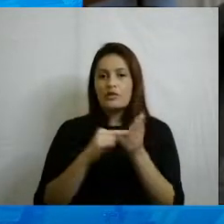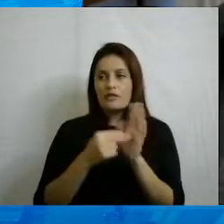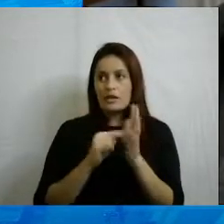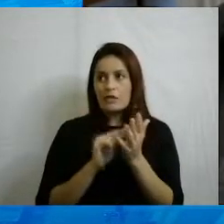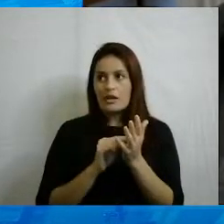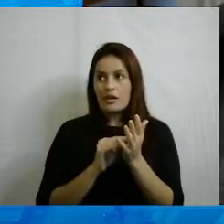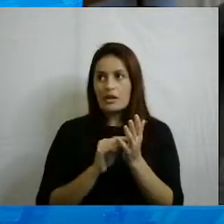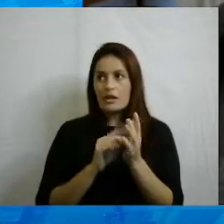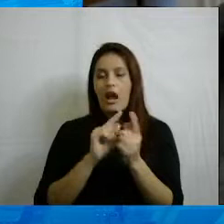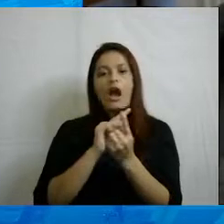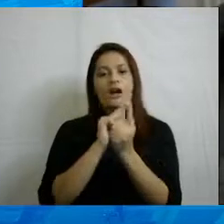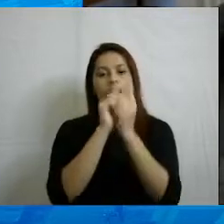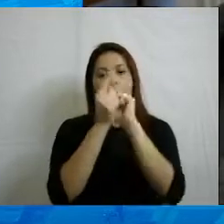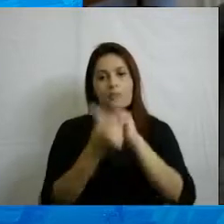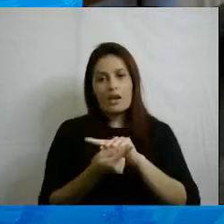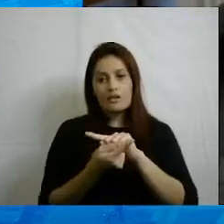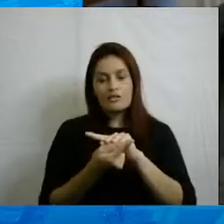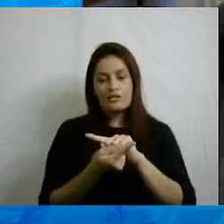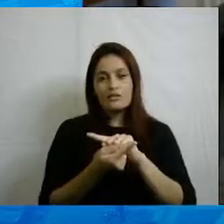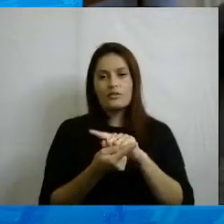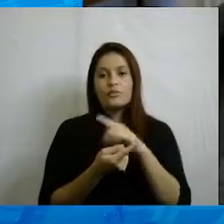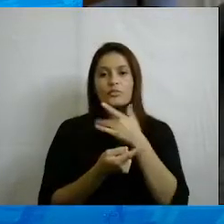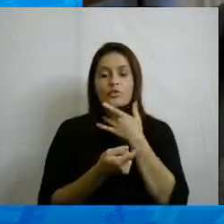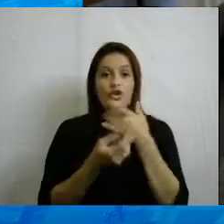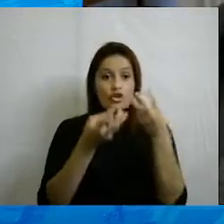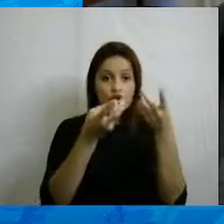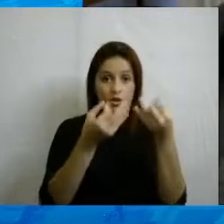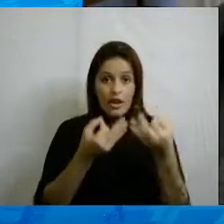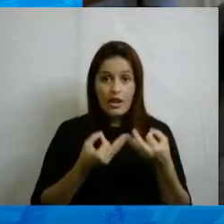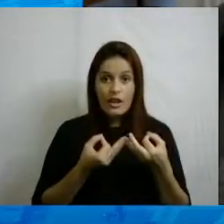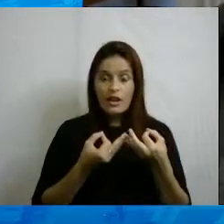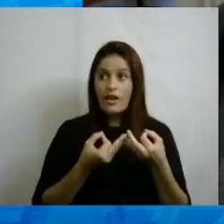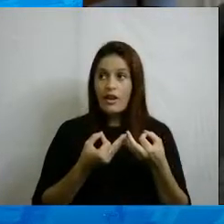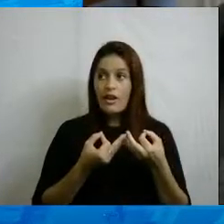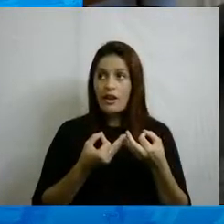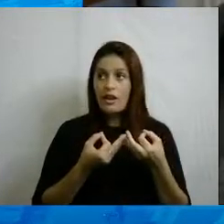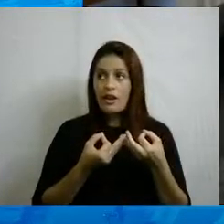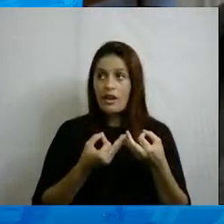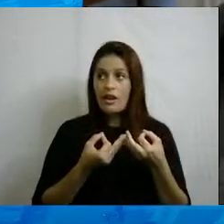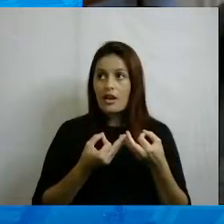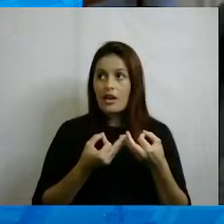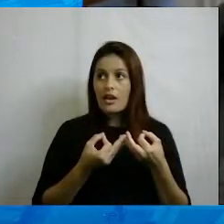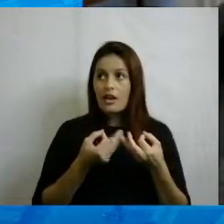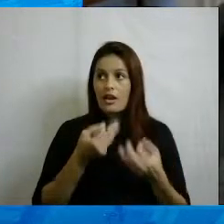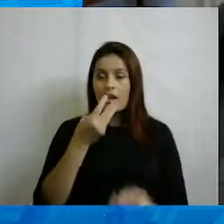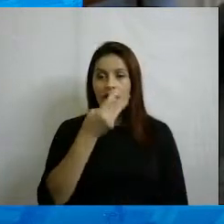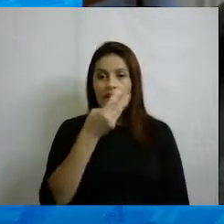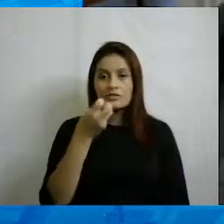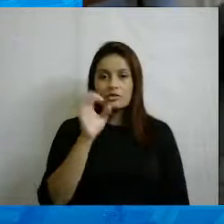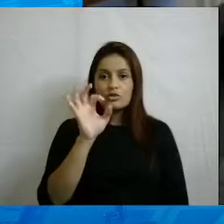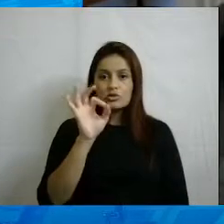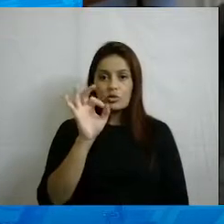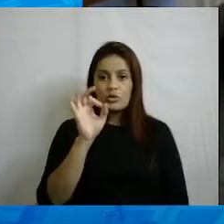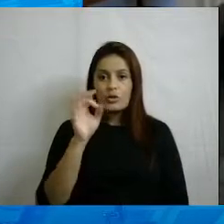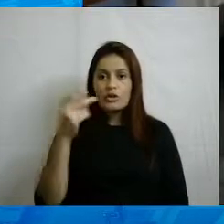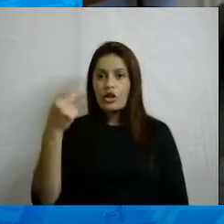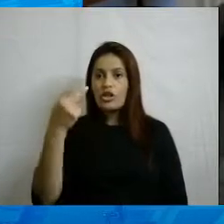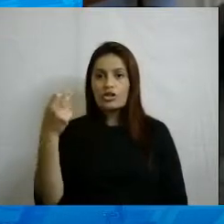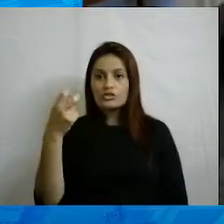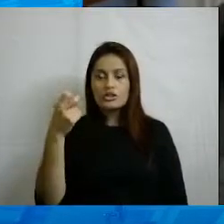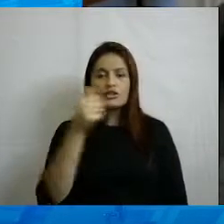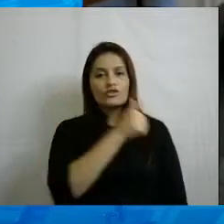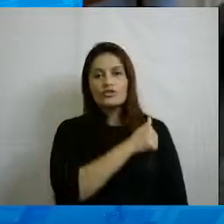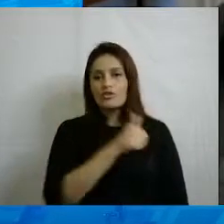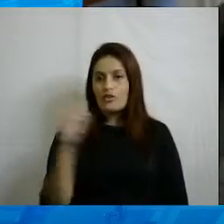orden que hay que cambiar, porque sacamos la cuenta como entre 150 a 200, porque es la idea que sea abierto a